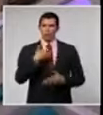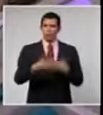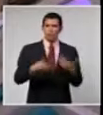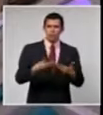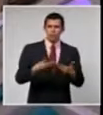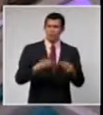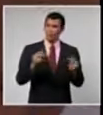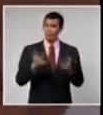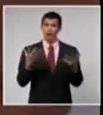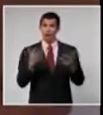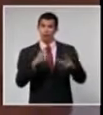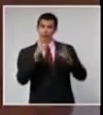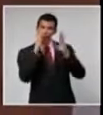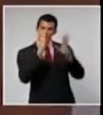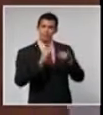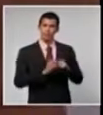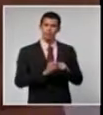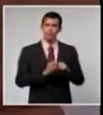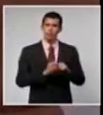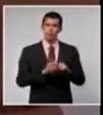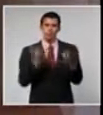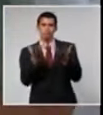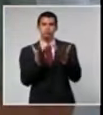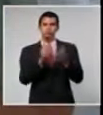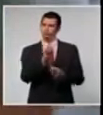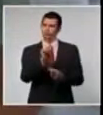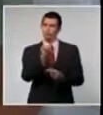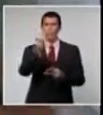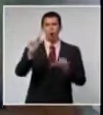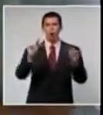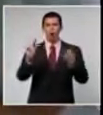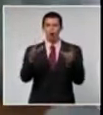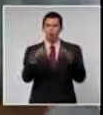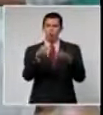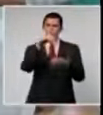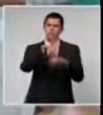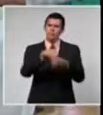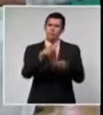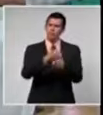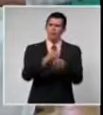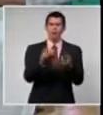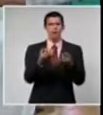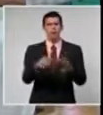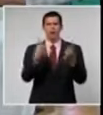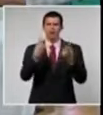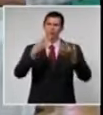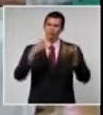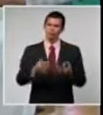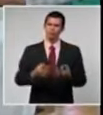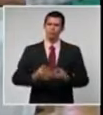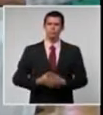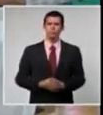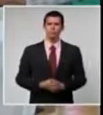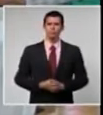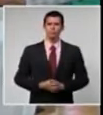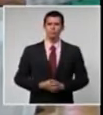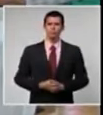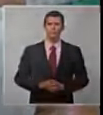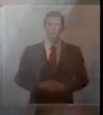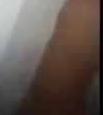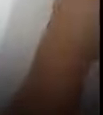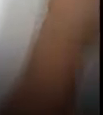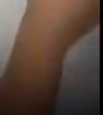personal necesario para evitar aglomeraciones. Desde Ciego de Ávila, María Sliwón, Sistema Informativo de la Televisión Cubana.